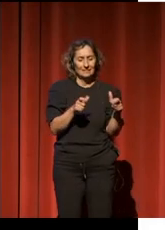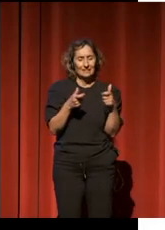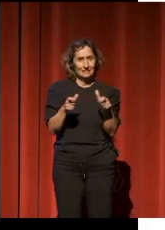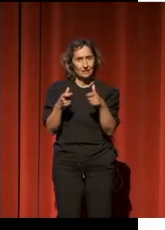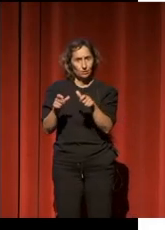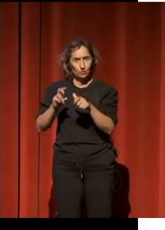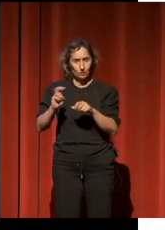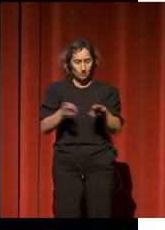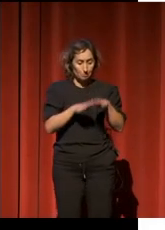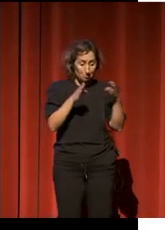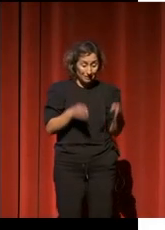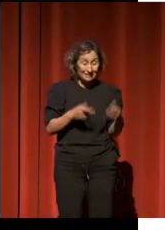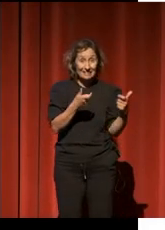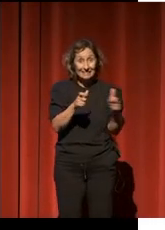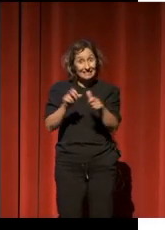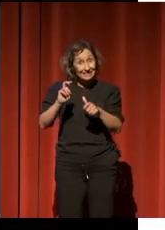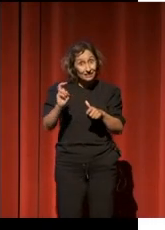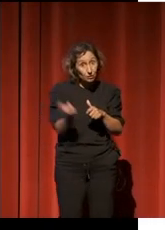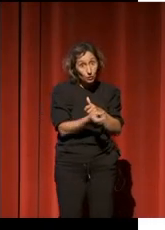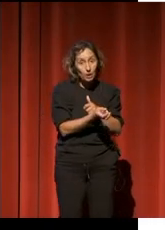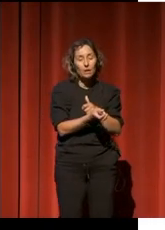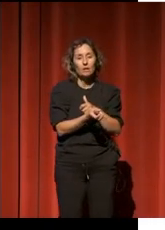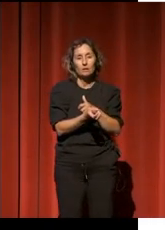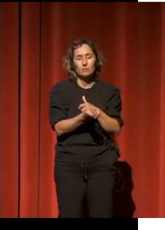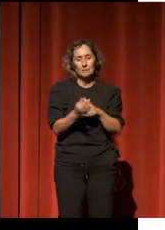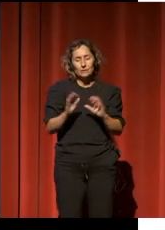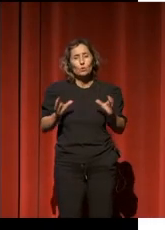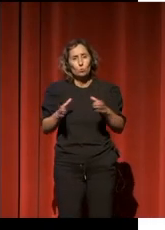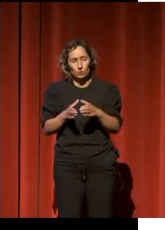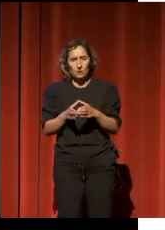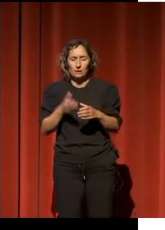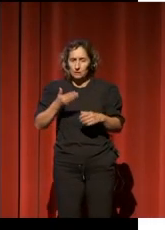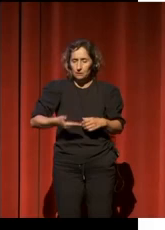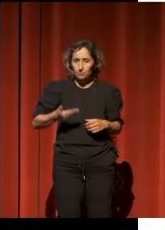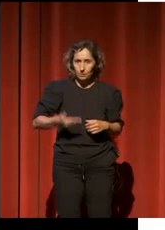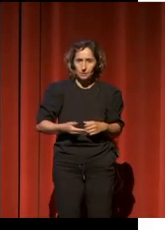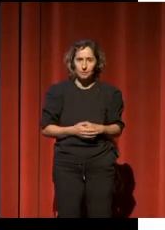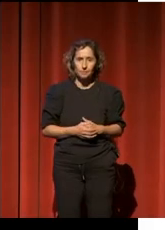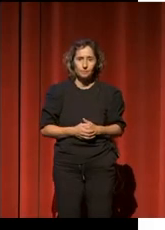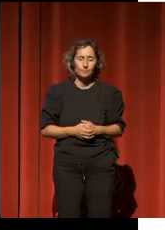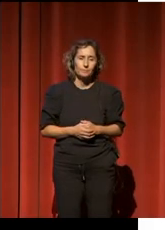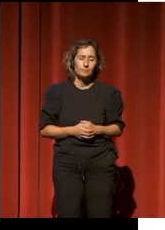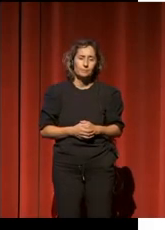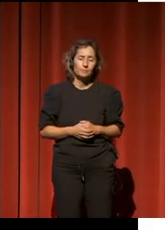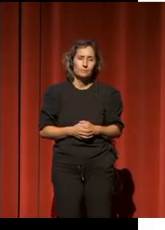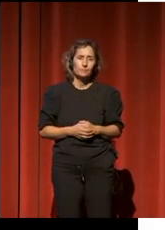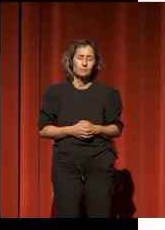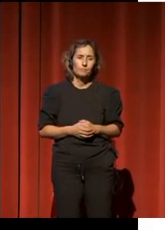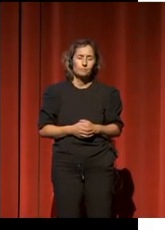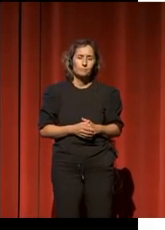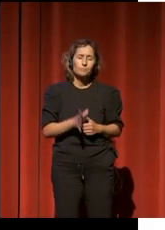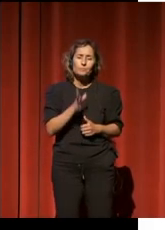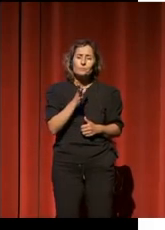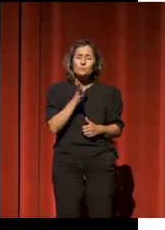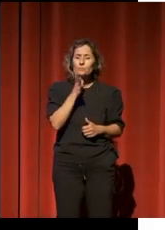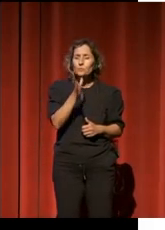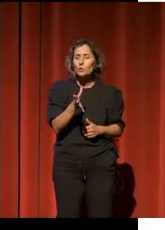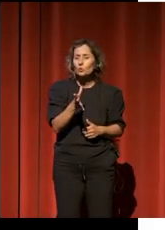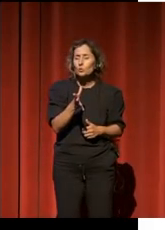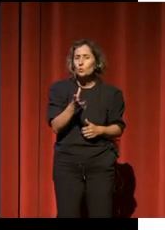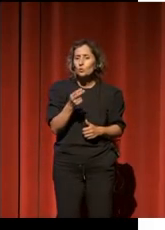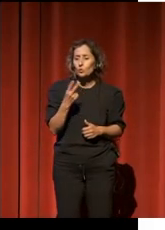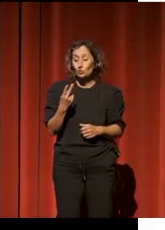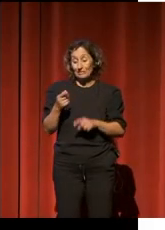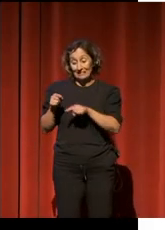de las mesas intersectoriales y comunitarias e dos factores que tienen que ver con la con la